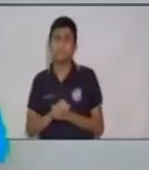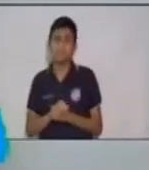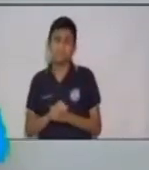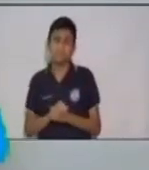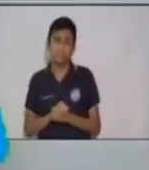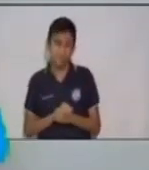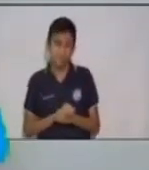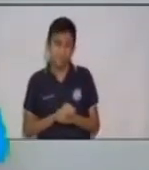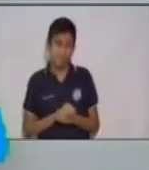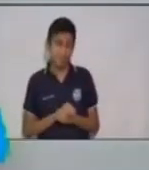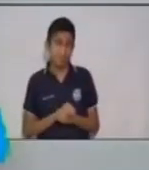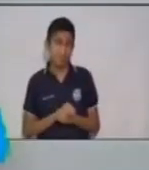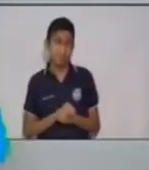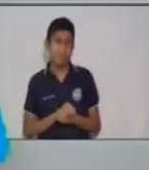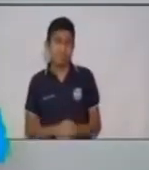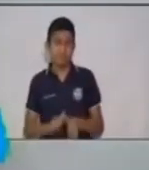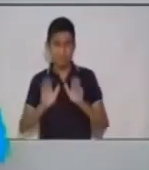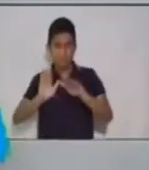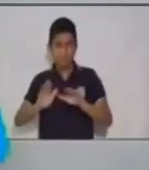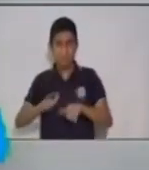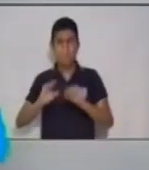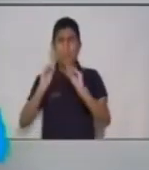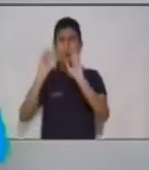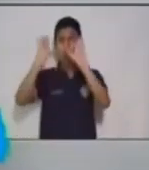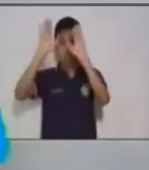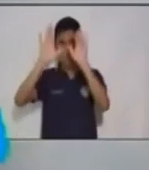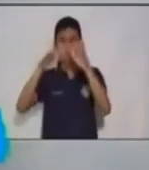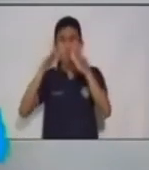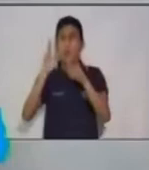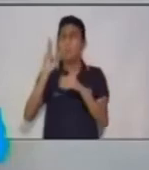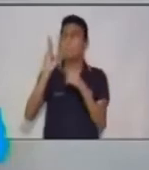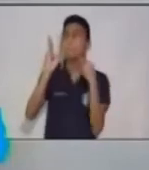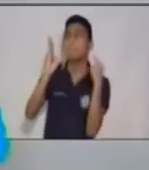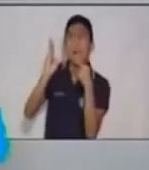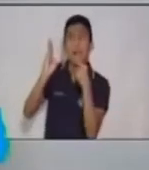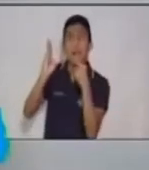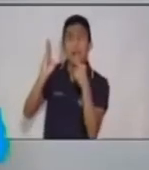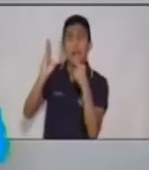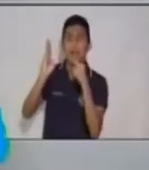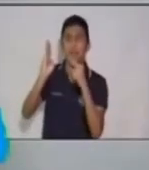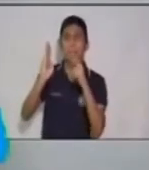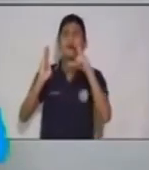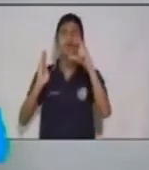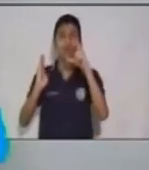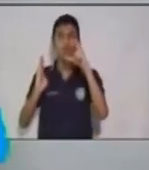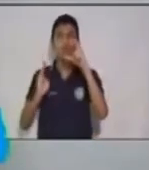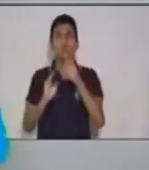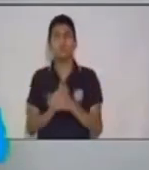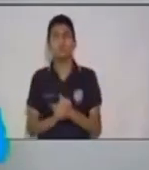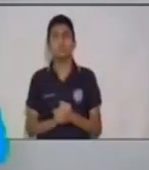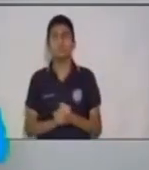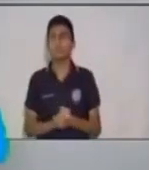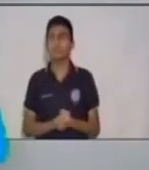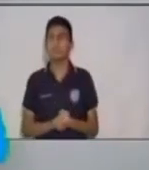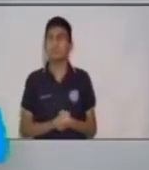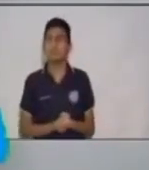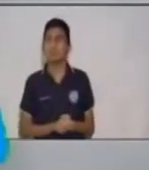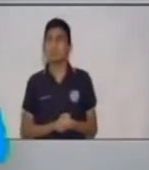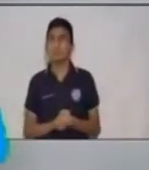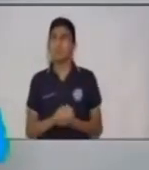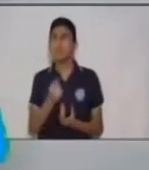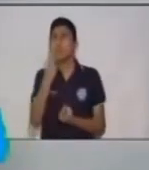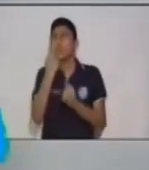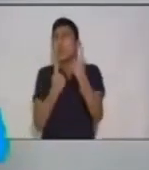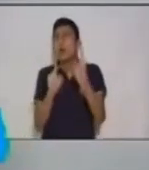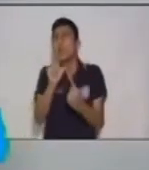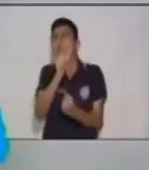es el baloncesto. La vamos a representar con una letra B mayúscula. Y ahí nos va quedando. ¿Cuál es el